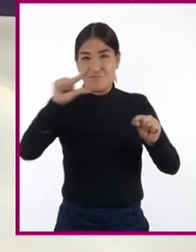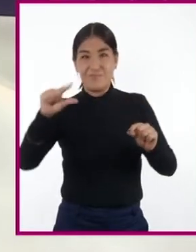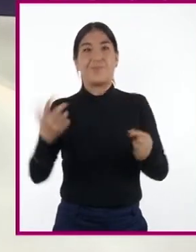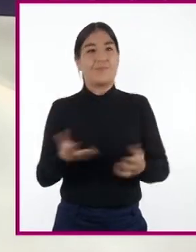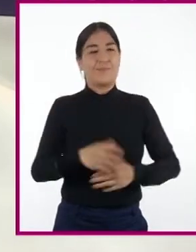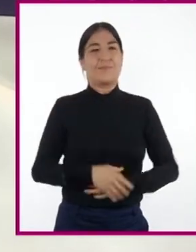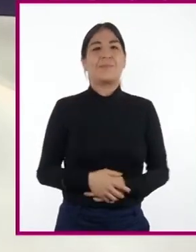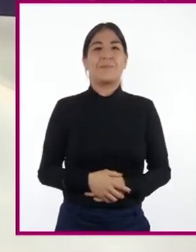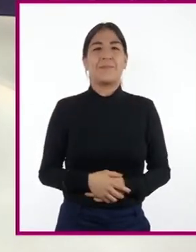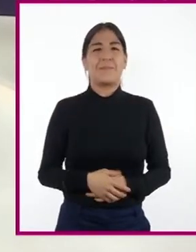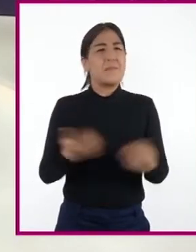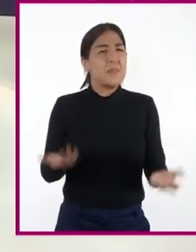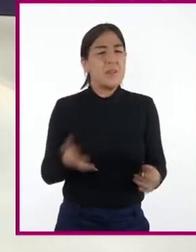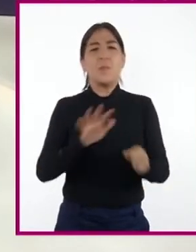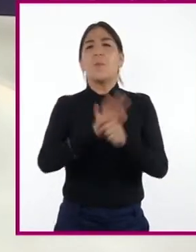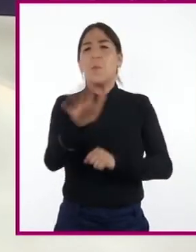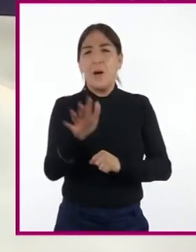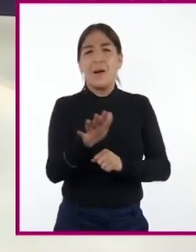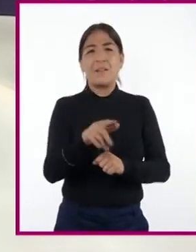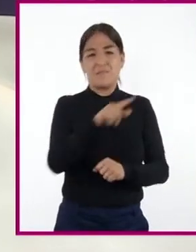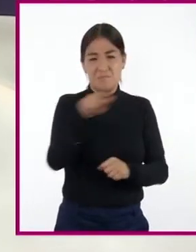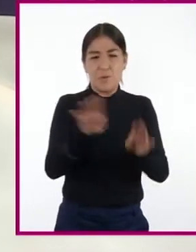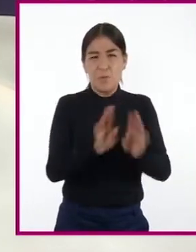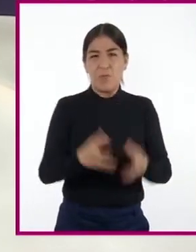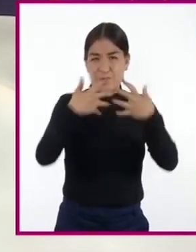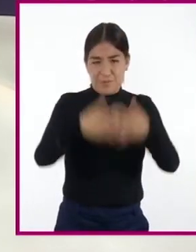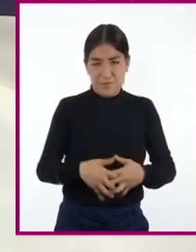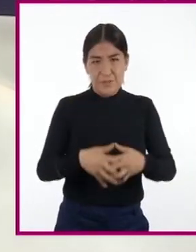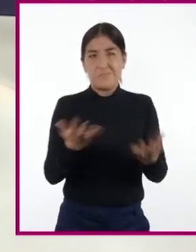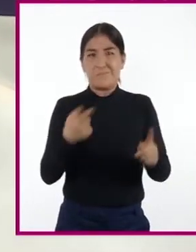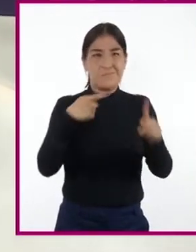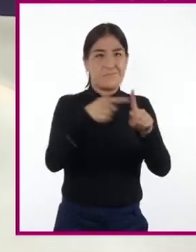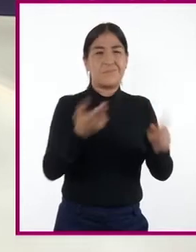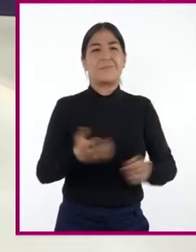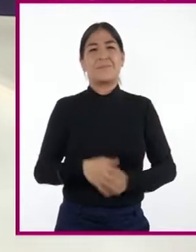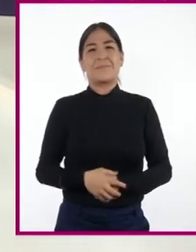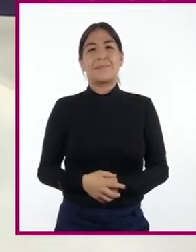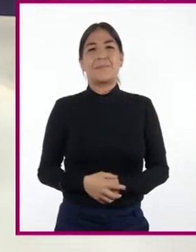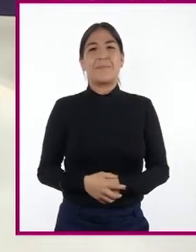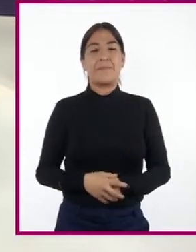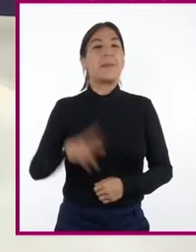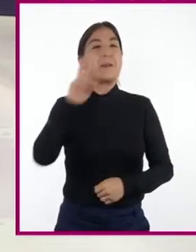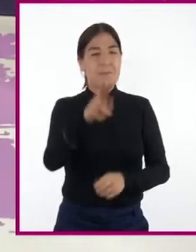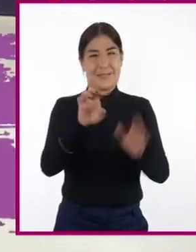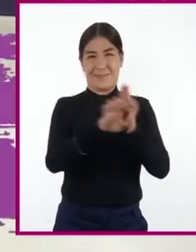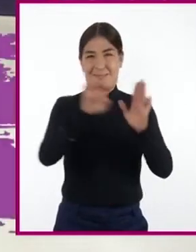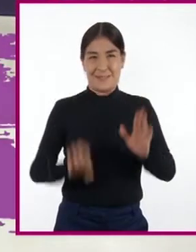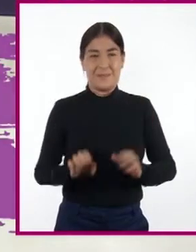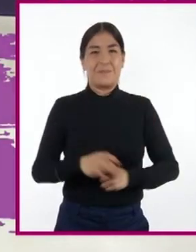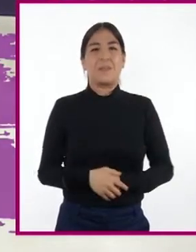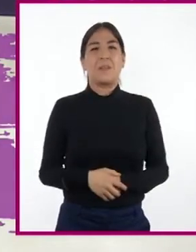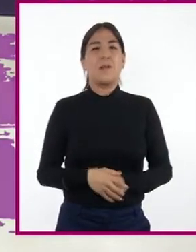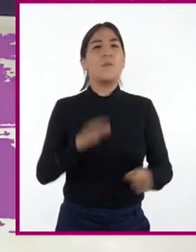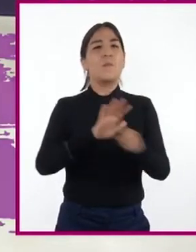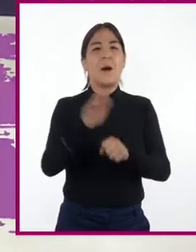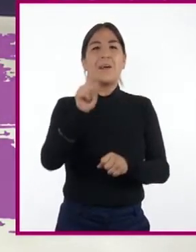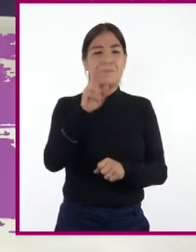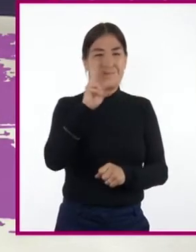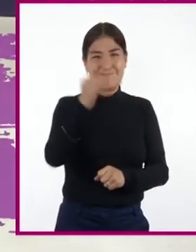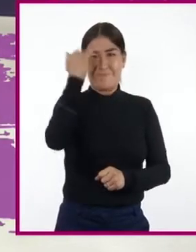gráficos? ¿En cuáles son sus funciones específicas? Veamos un ejemplo. ¿Cuál de las